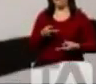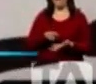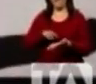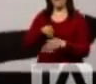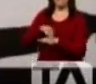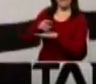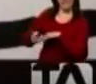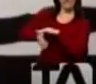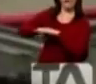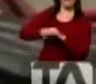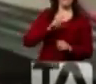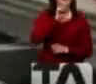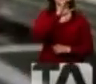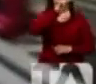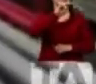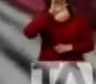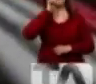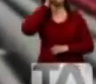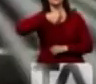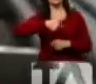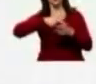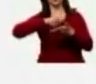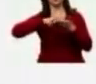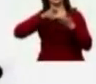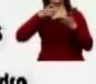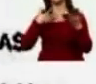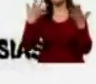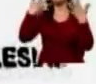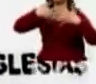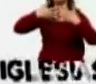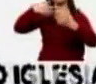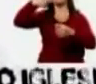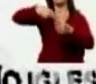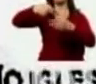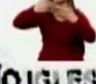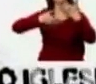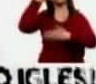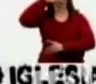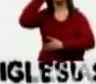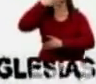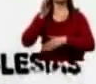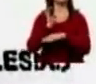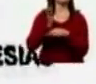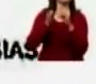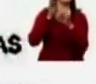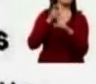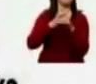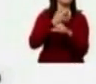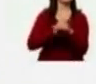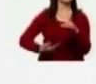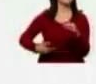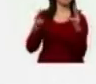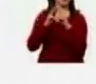las compañías SK y Azul, contratistas de la refinería de Esmeraldas. En Perú, el 15 de febrero, el presidente de la Comisión de Relaciones Exteriores del